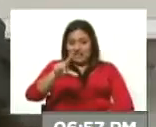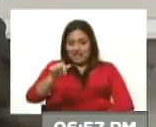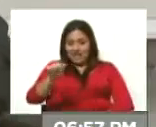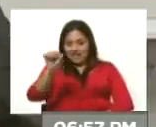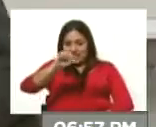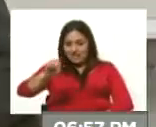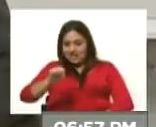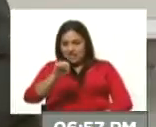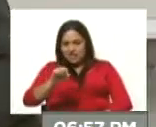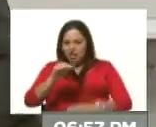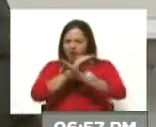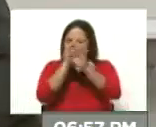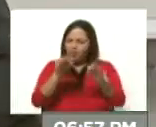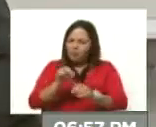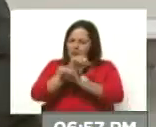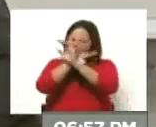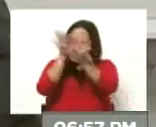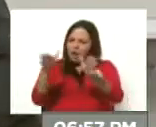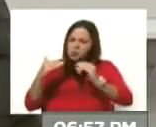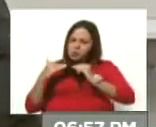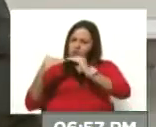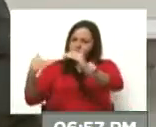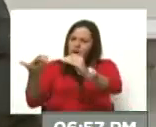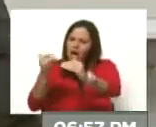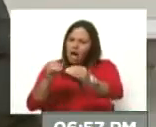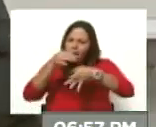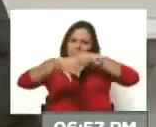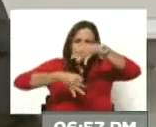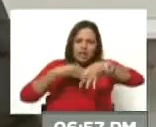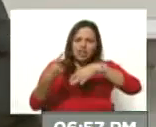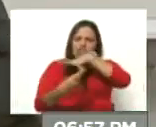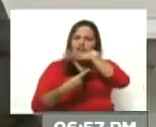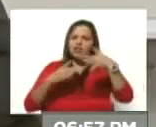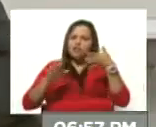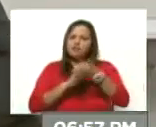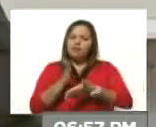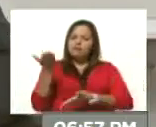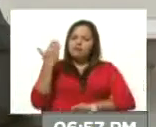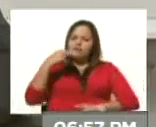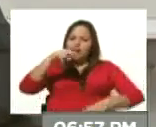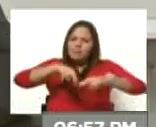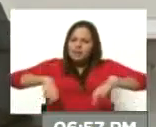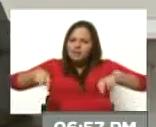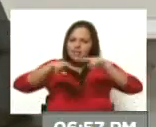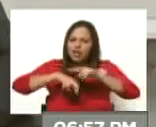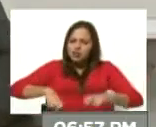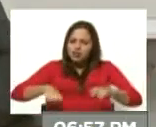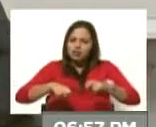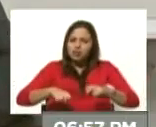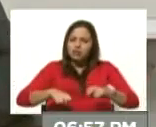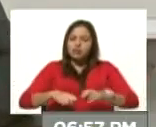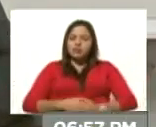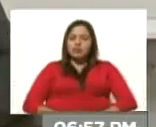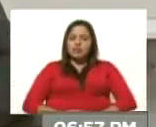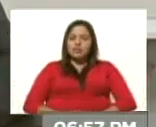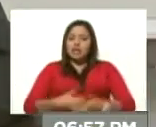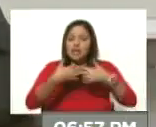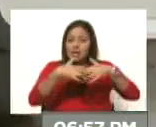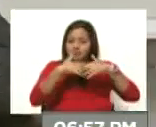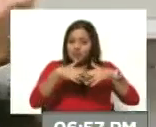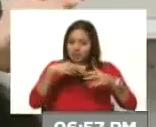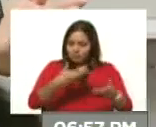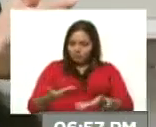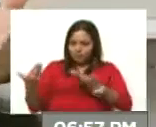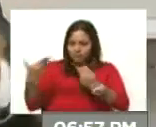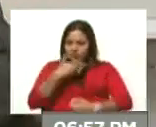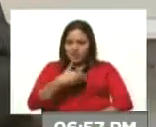bastante prolija nos ha ofrecido los detalles de su reciente estudio monitor país de la empresa inter las